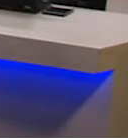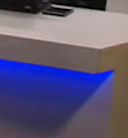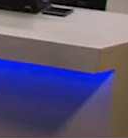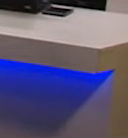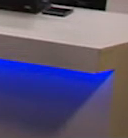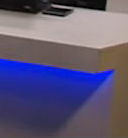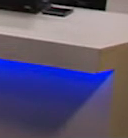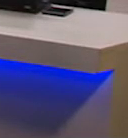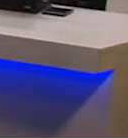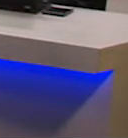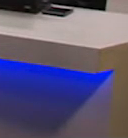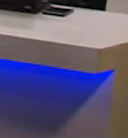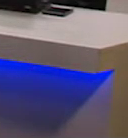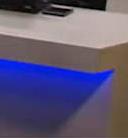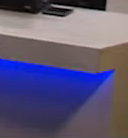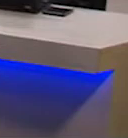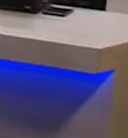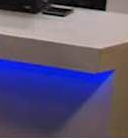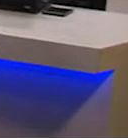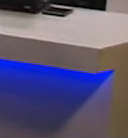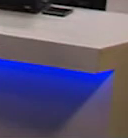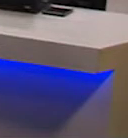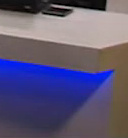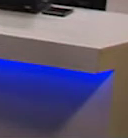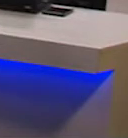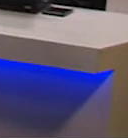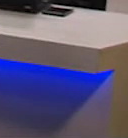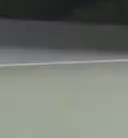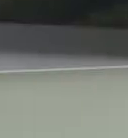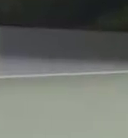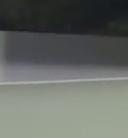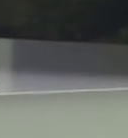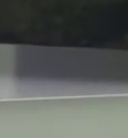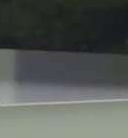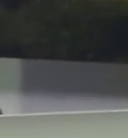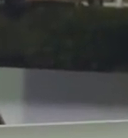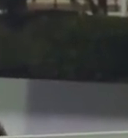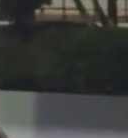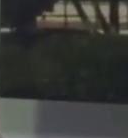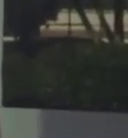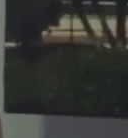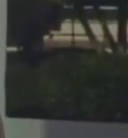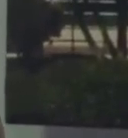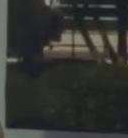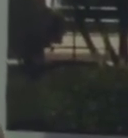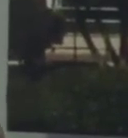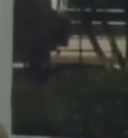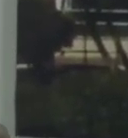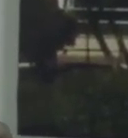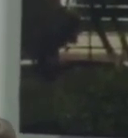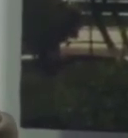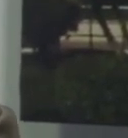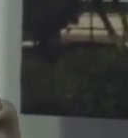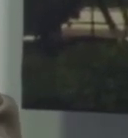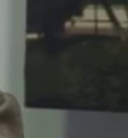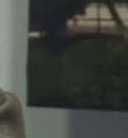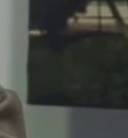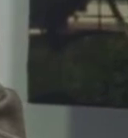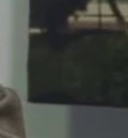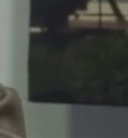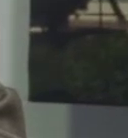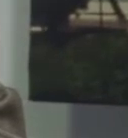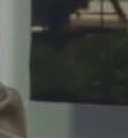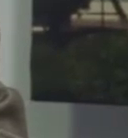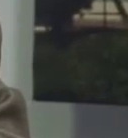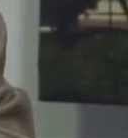entiende es de esas personas con valores cívicos importantes y este es uno de los citatorios que muchos de ustedes van a recibir del tribunal